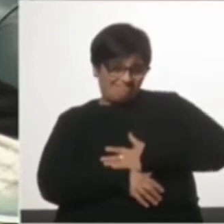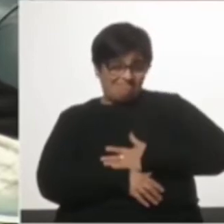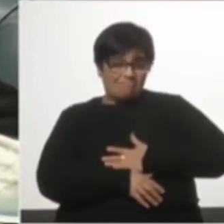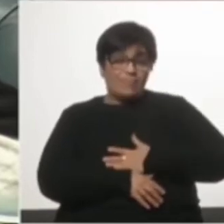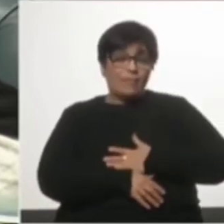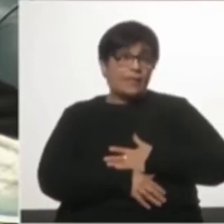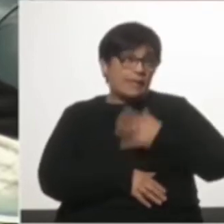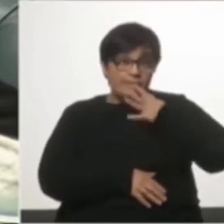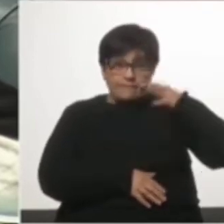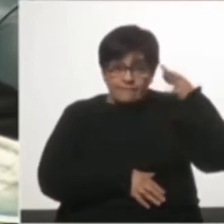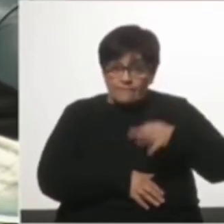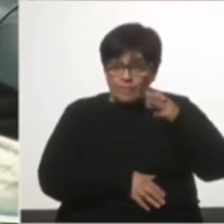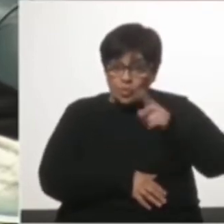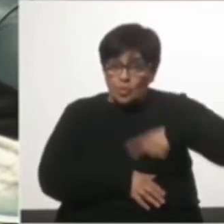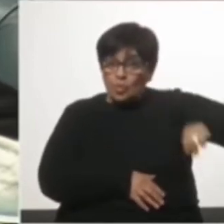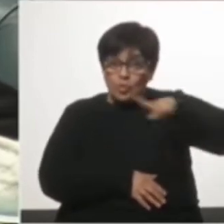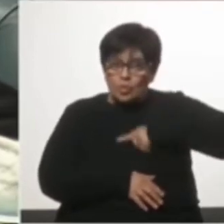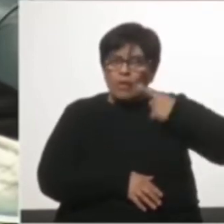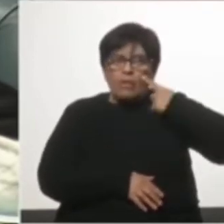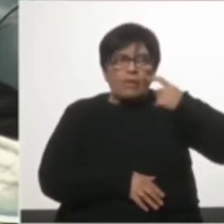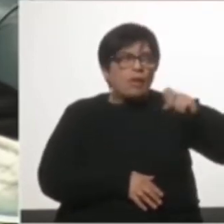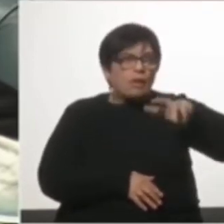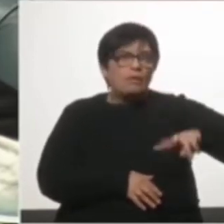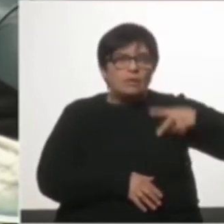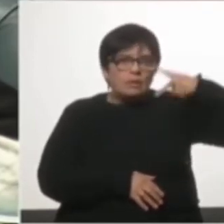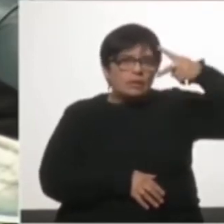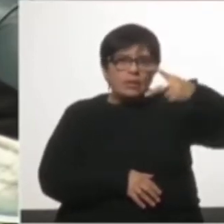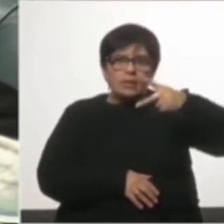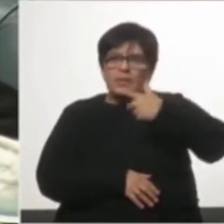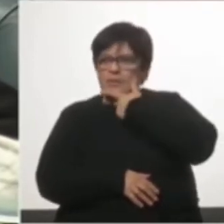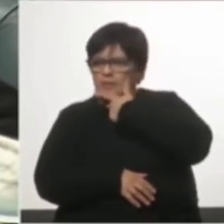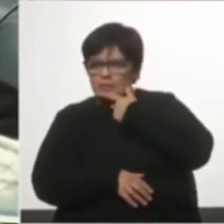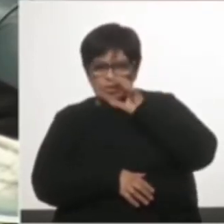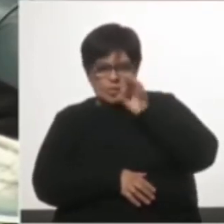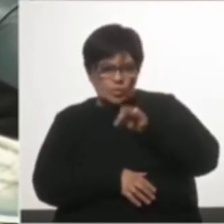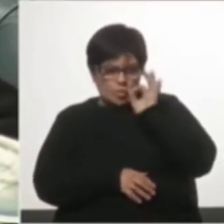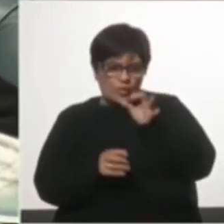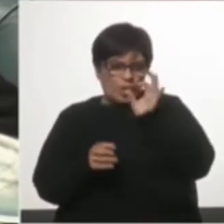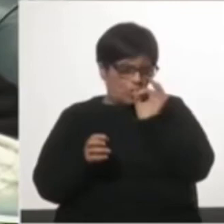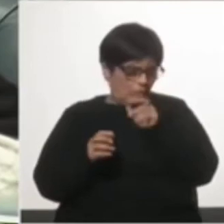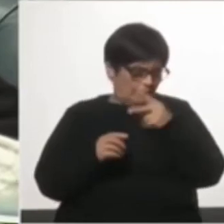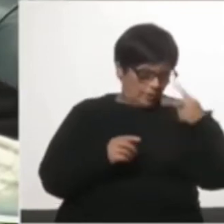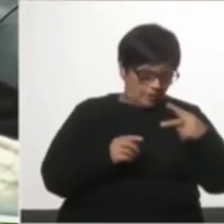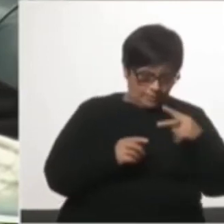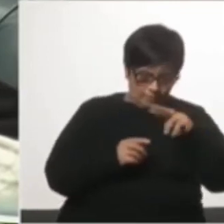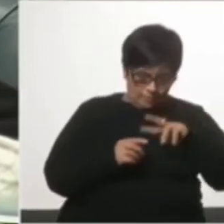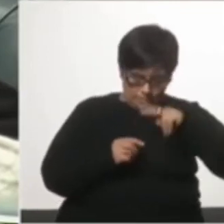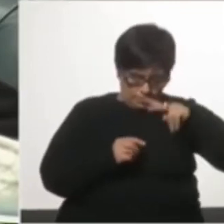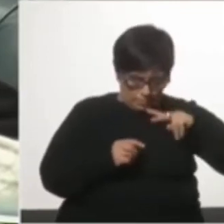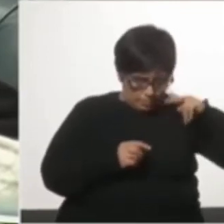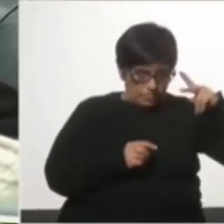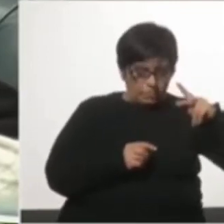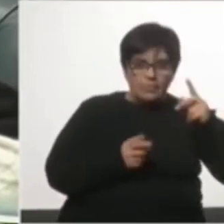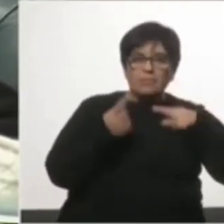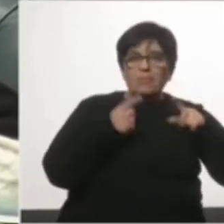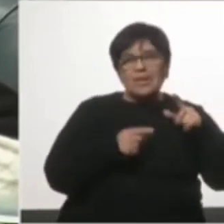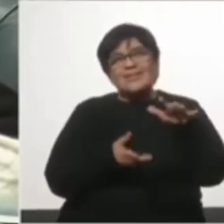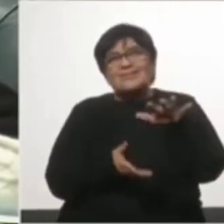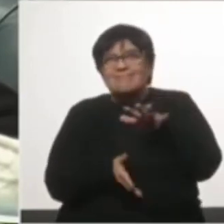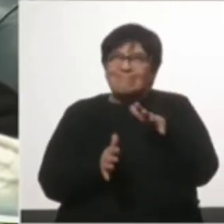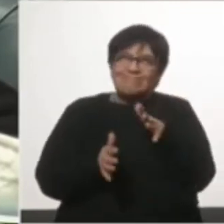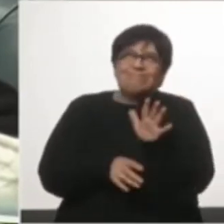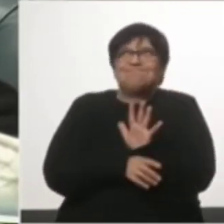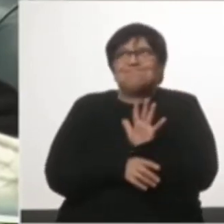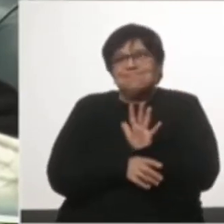Y si bien habíamos visto la duplicación de septiembre a octubre y de octubre a noviembre, estábamos en una zona, entre comillas,